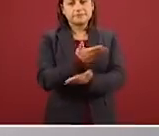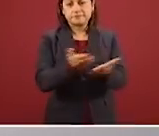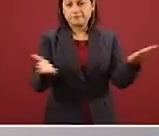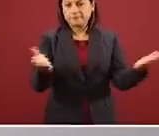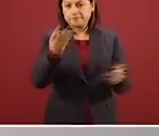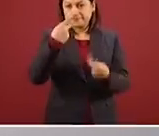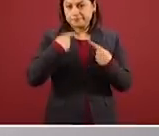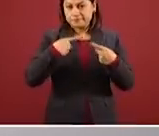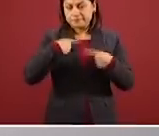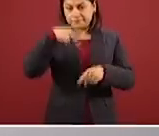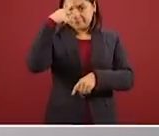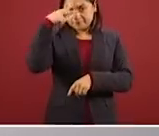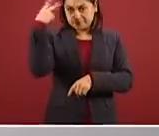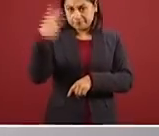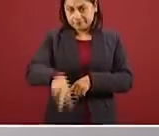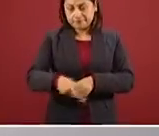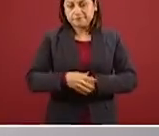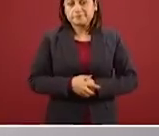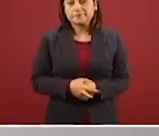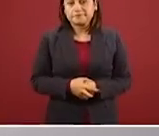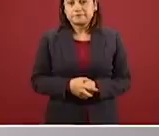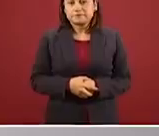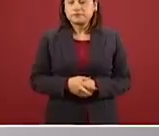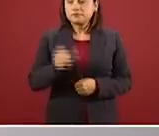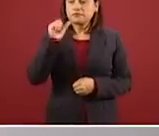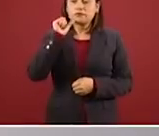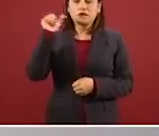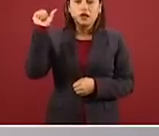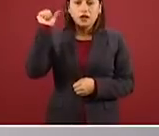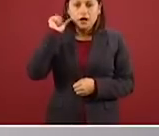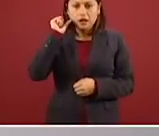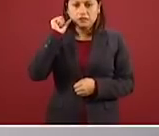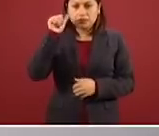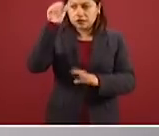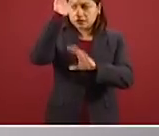Quedamos en ver algunas cosas para hoy,